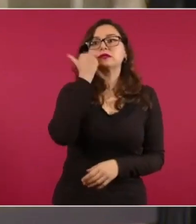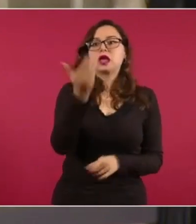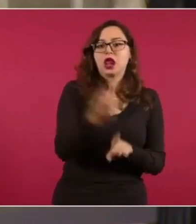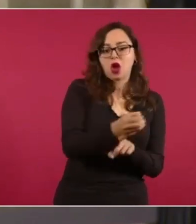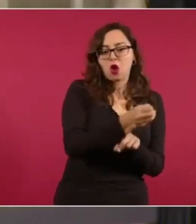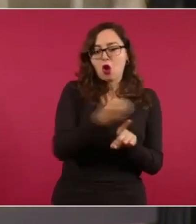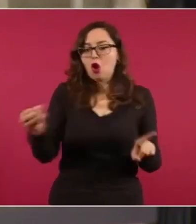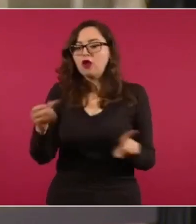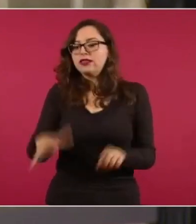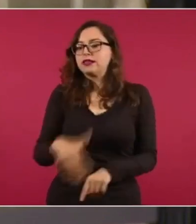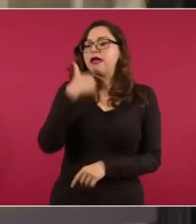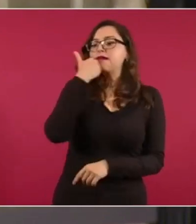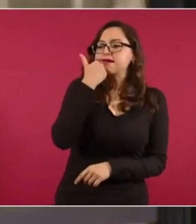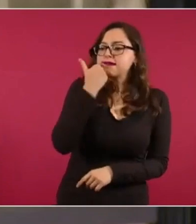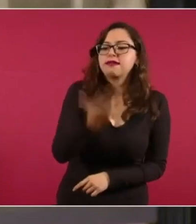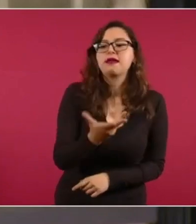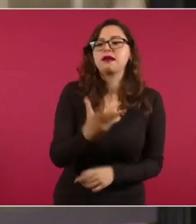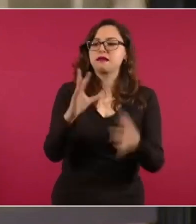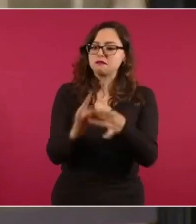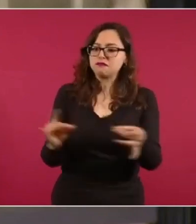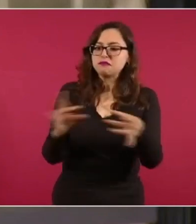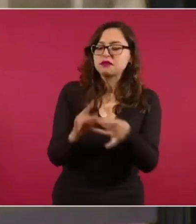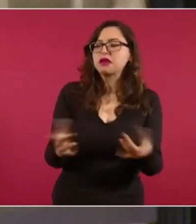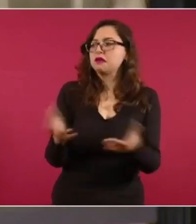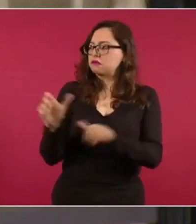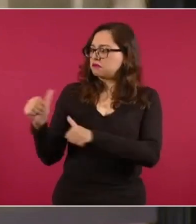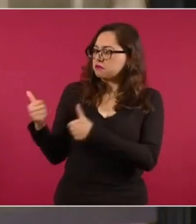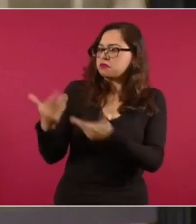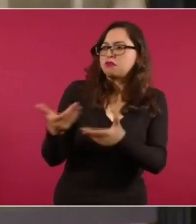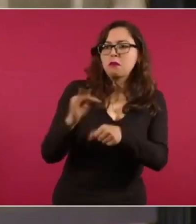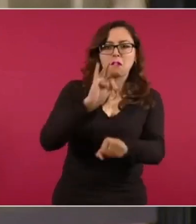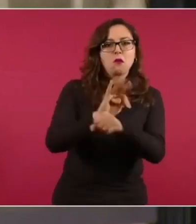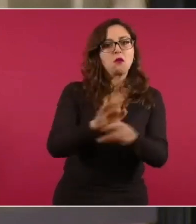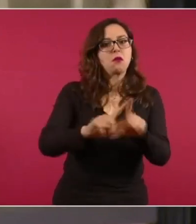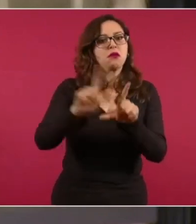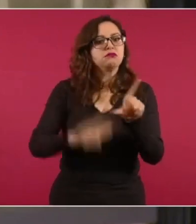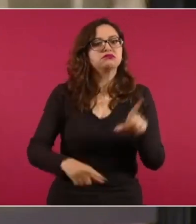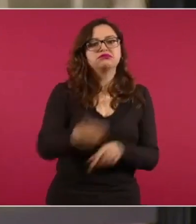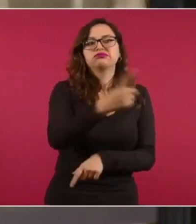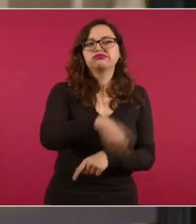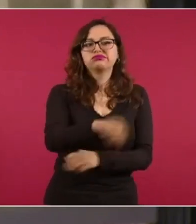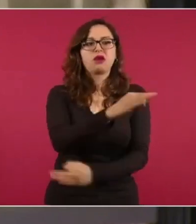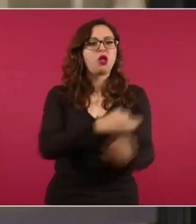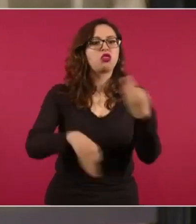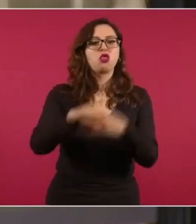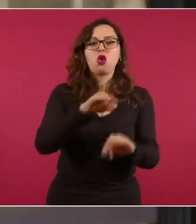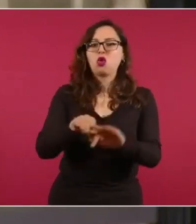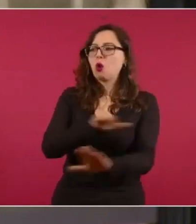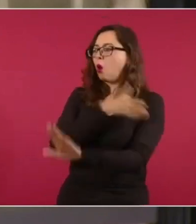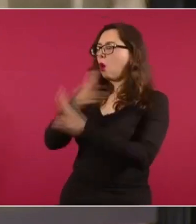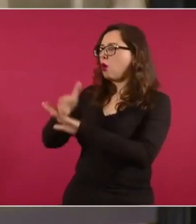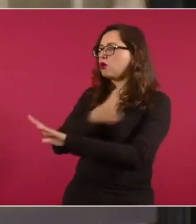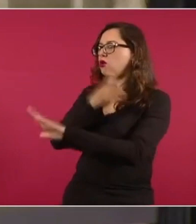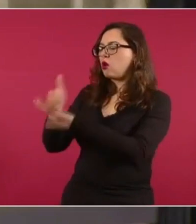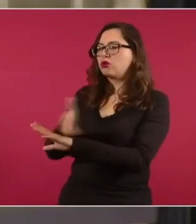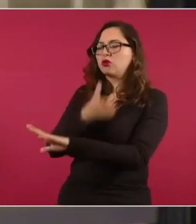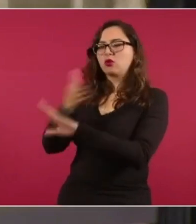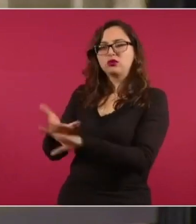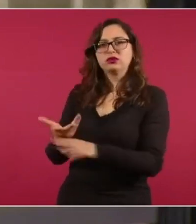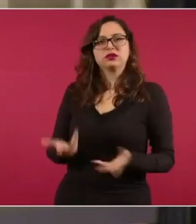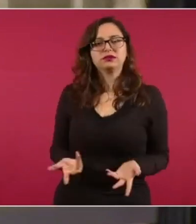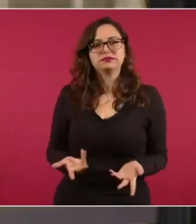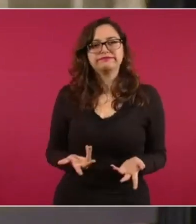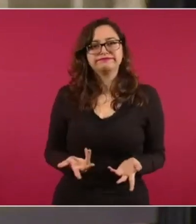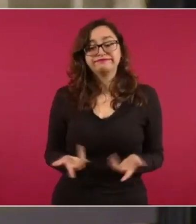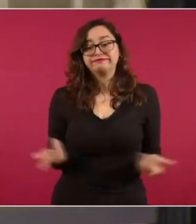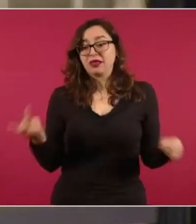Senado volverá a subir al Pleno la minuta de dictamen que busca ampliar del 2024 al 2028